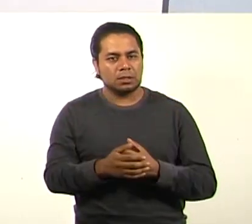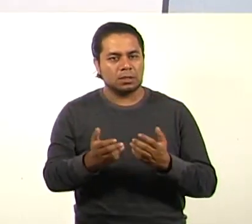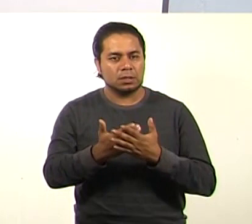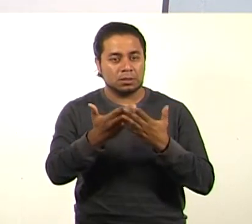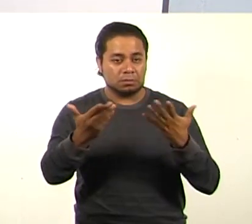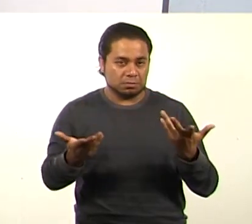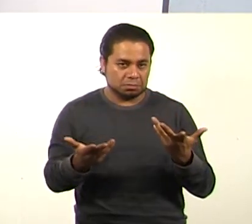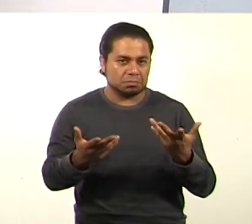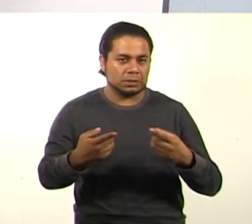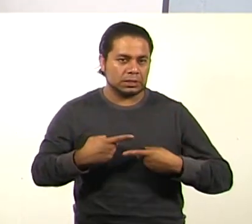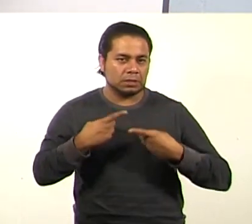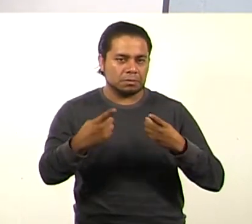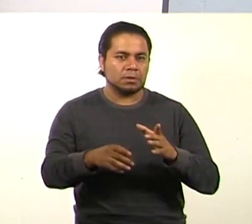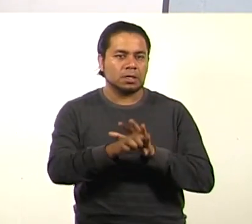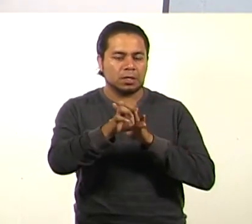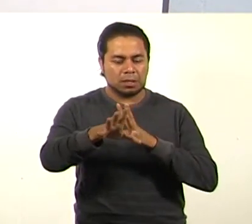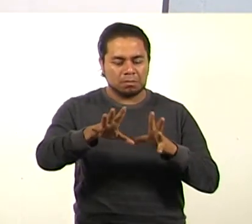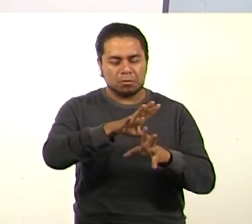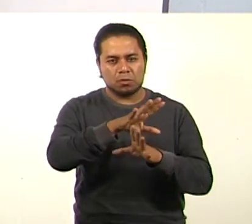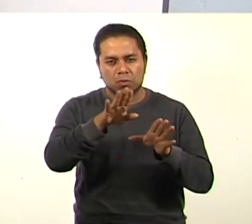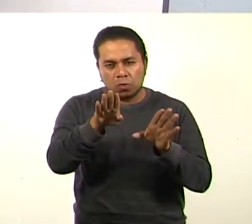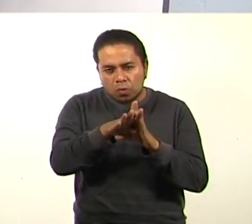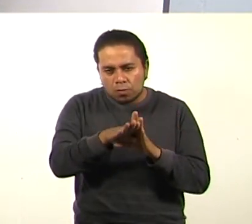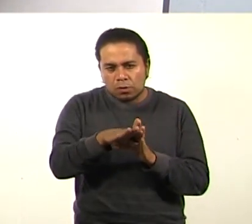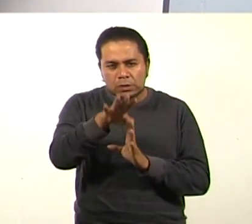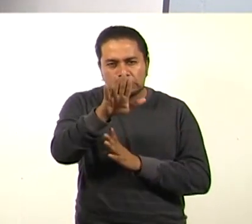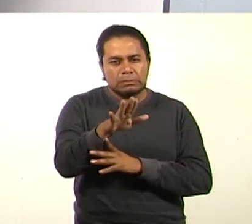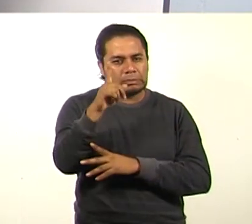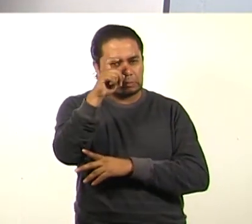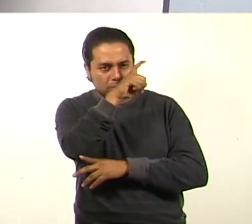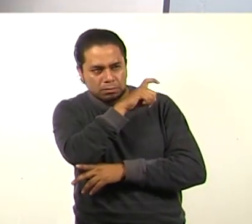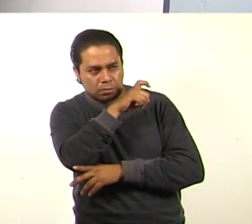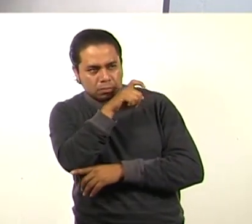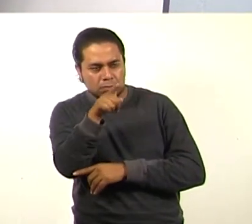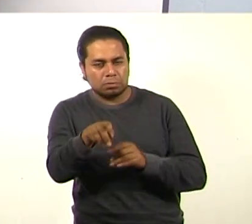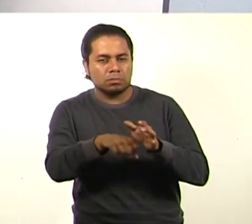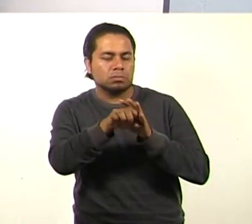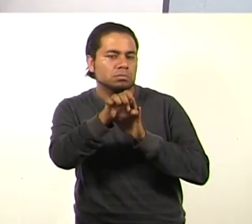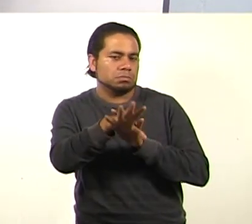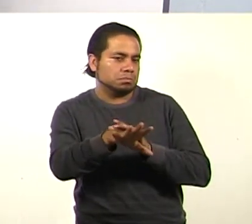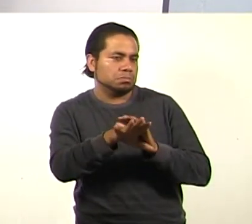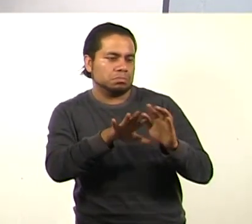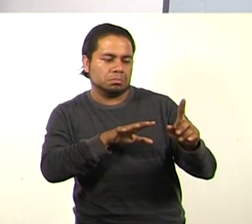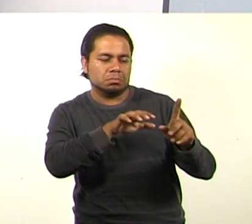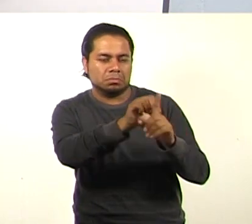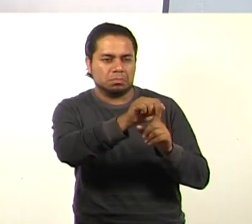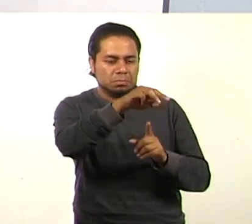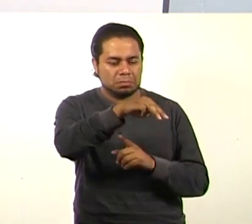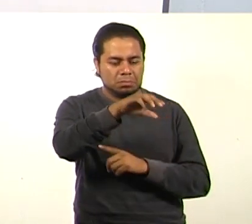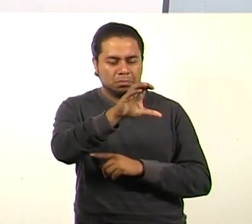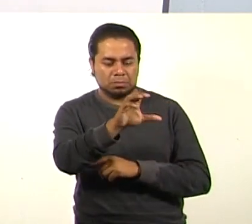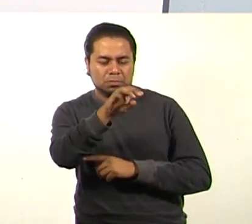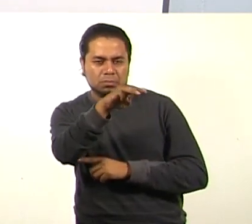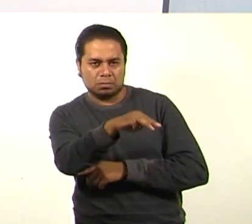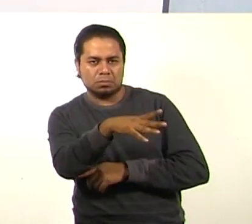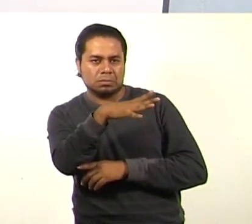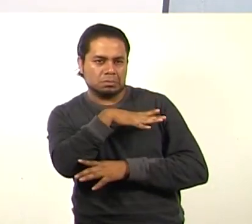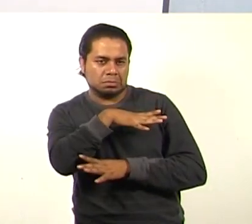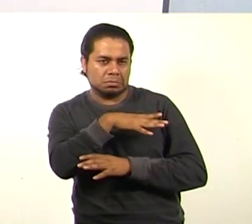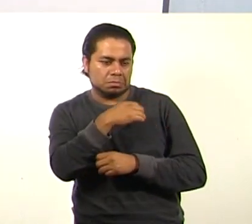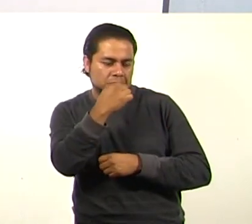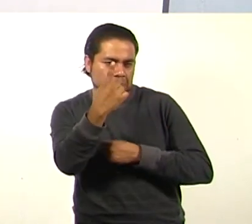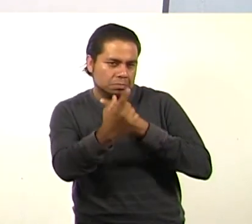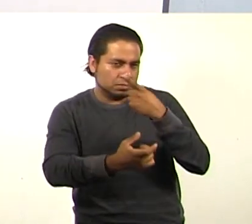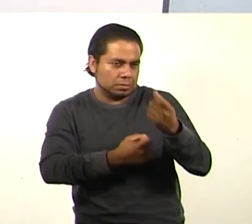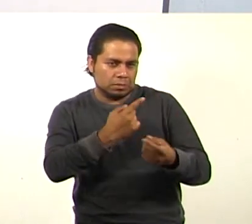poquito más complejo, ¿no? Porque si ustedes se encuentran con que tienen que obtener el mínimo común múltiplo